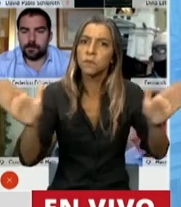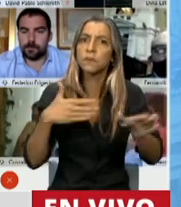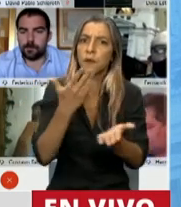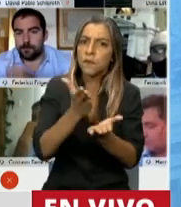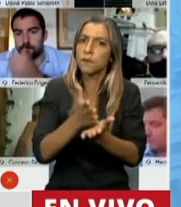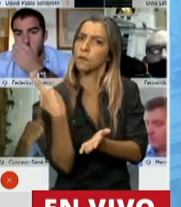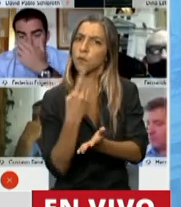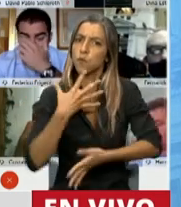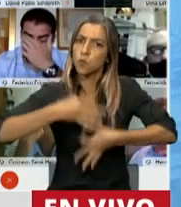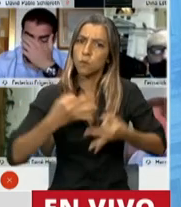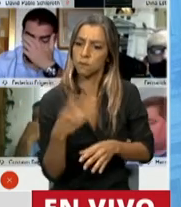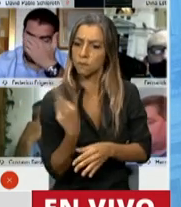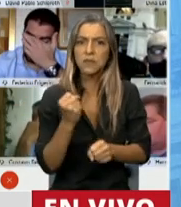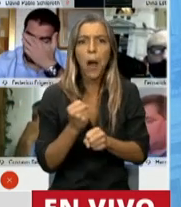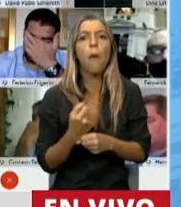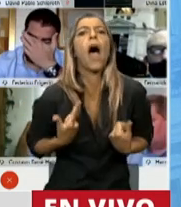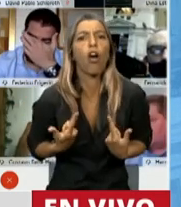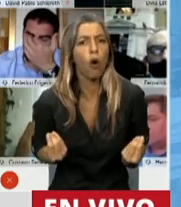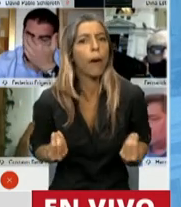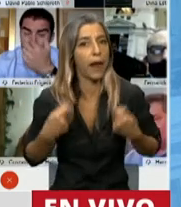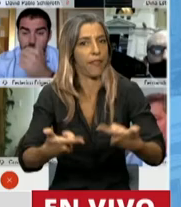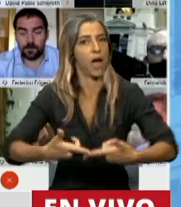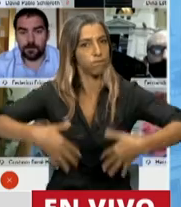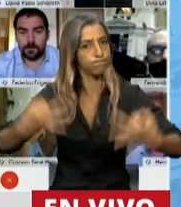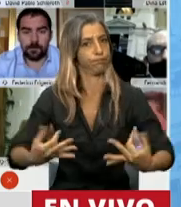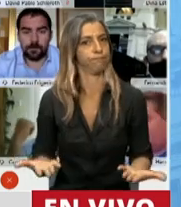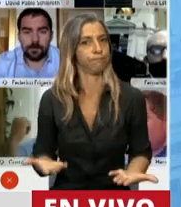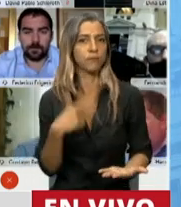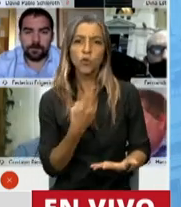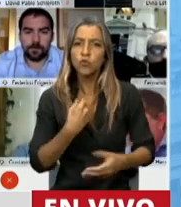espacio. Sigamos luchando contra esta pandemia, pero